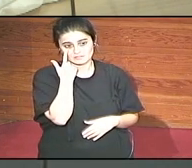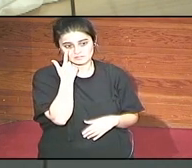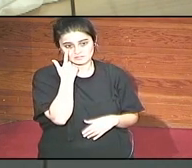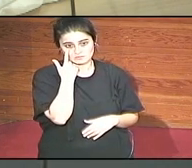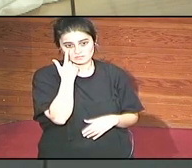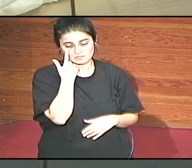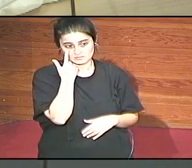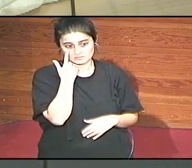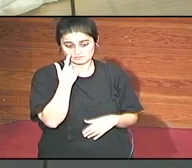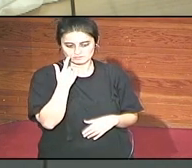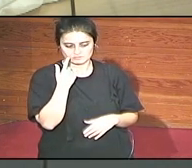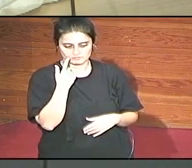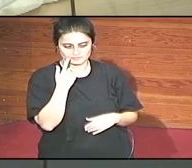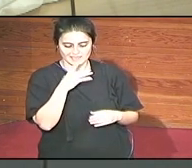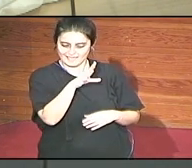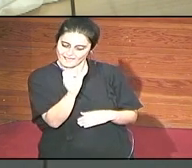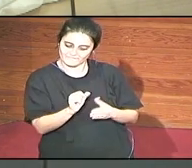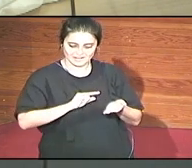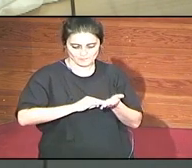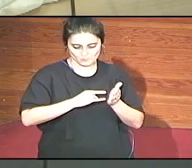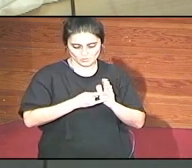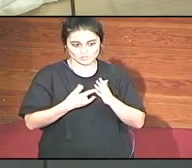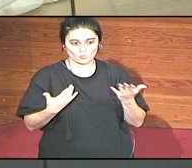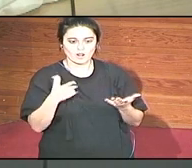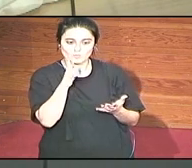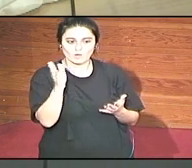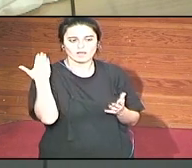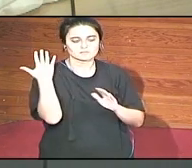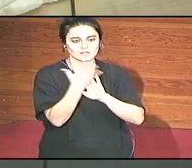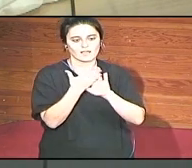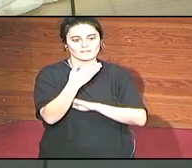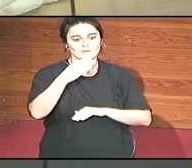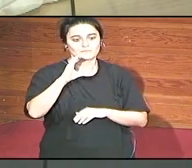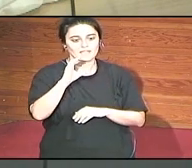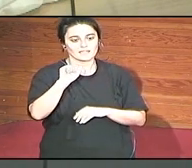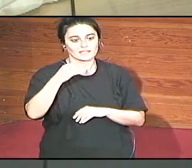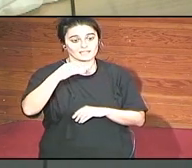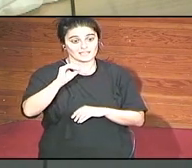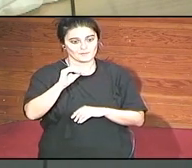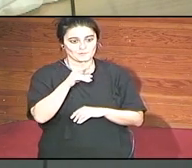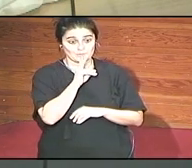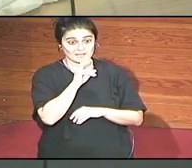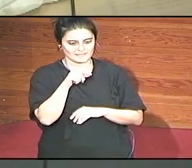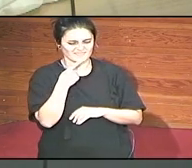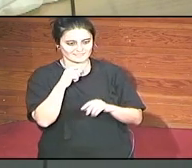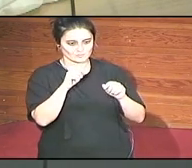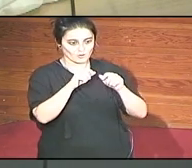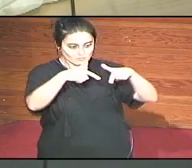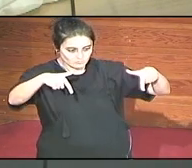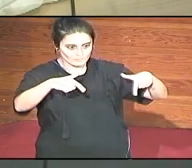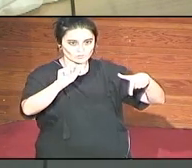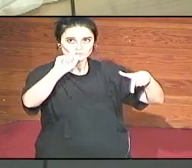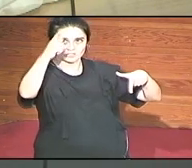que hay en áfrica por ejemplo has comentado un cabo verde como la creación de paneles solares puedes ayudado a